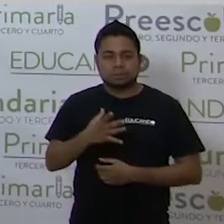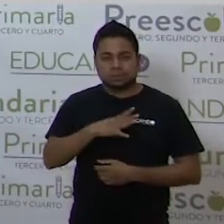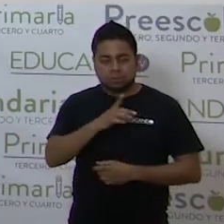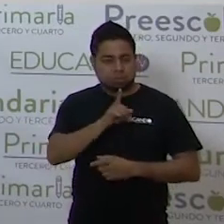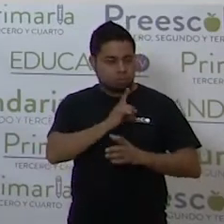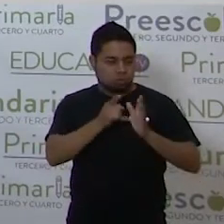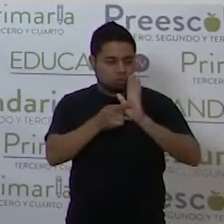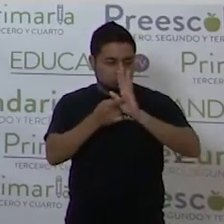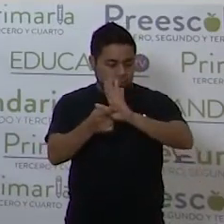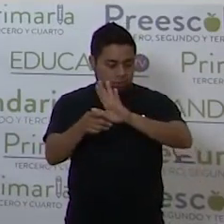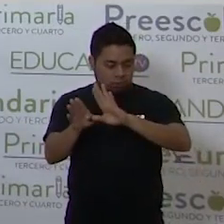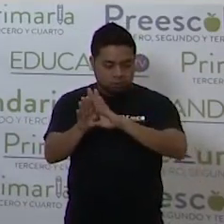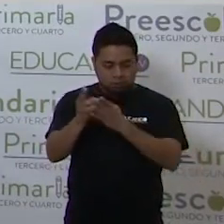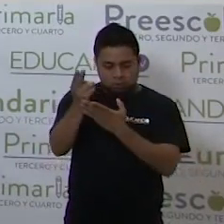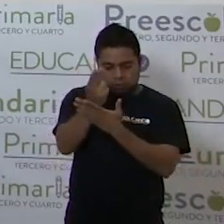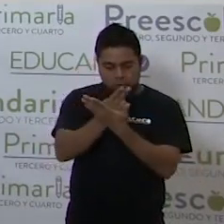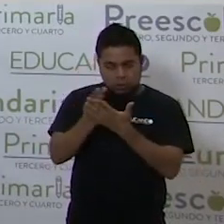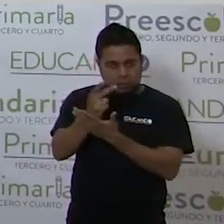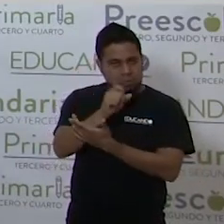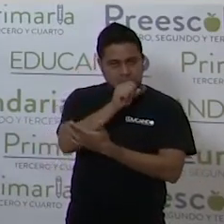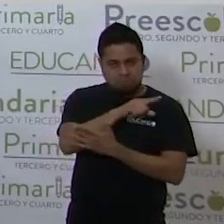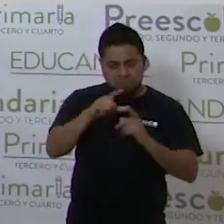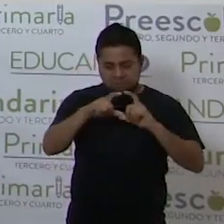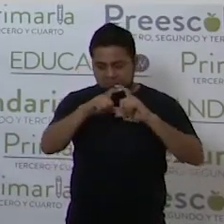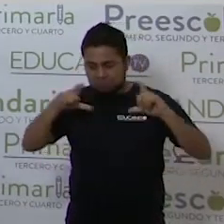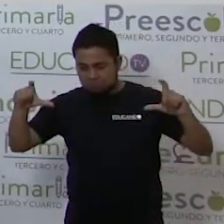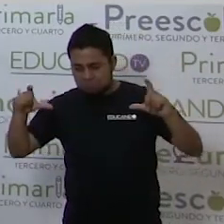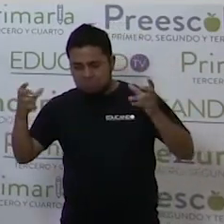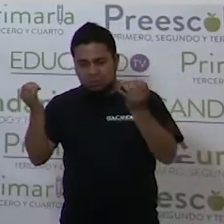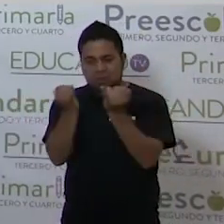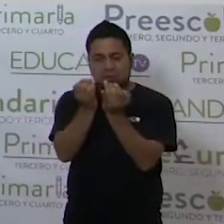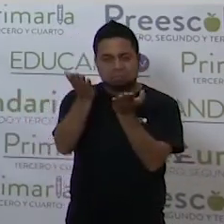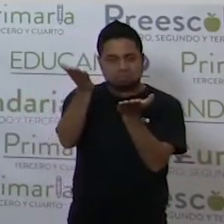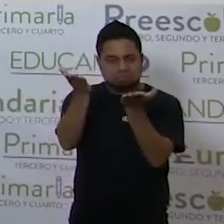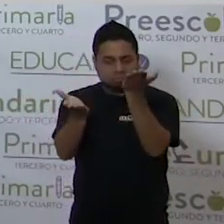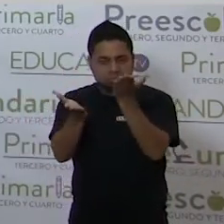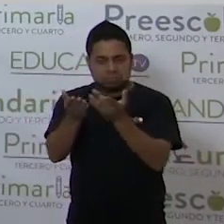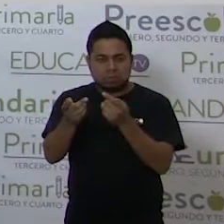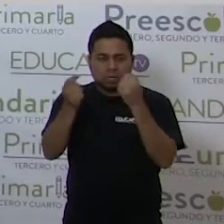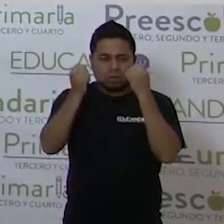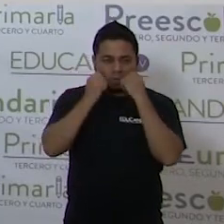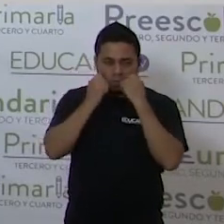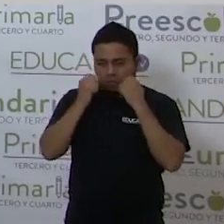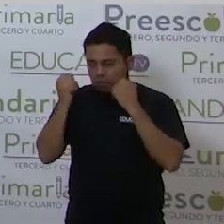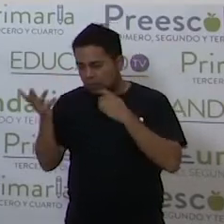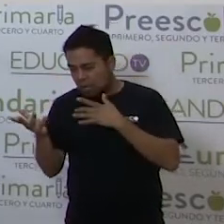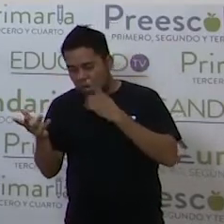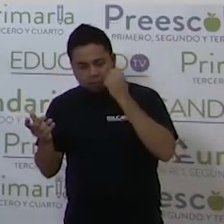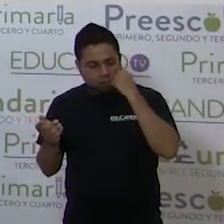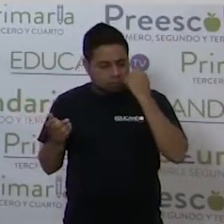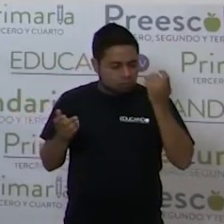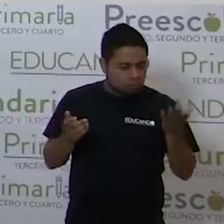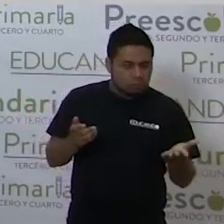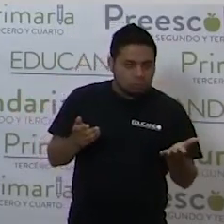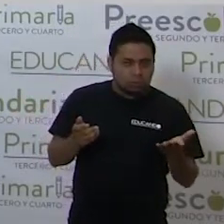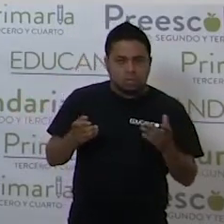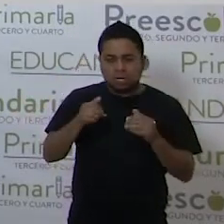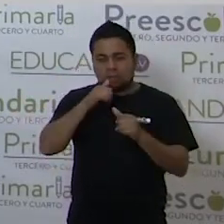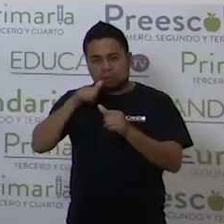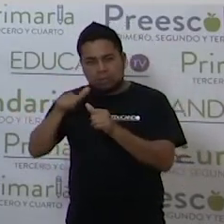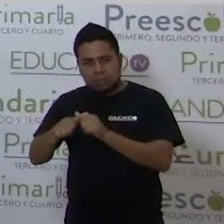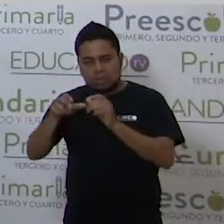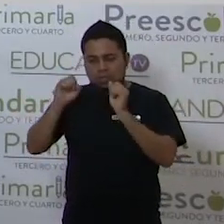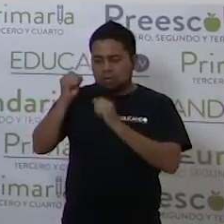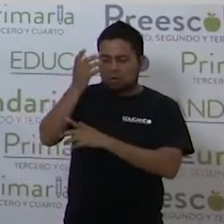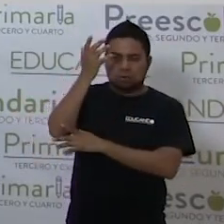gráfica de lo que es esta misma ecuación es decir no importa lo que tengas acá por lo que tengas acá si es una letra o si son